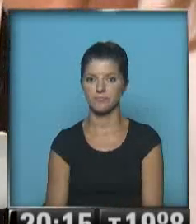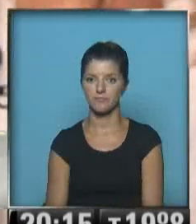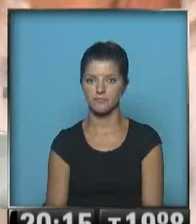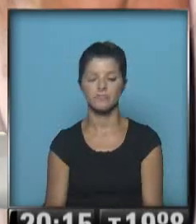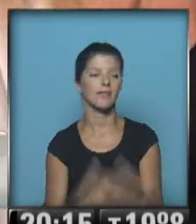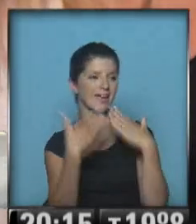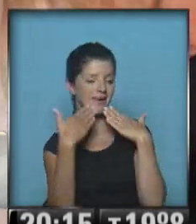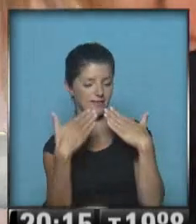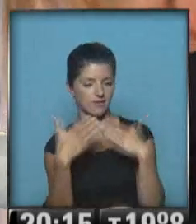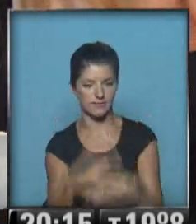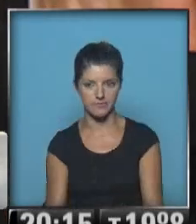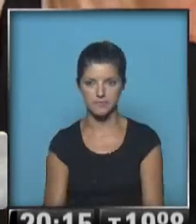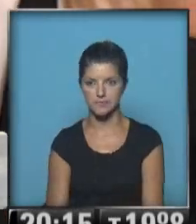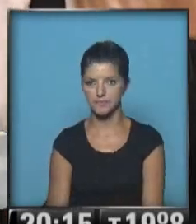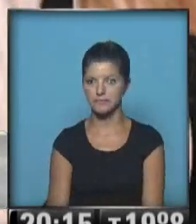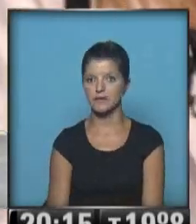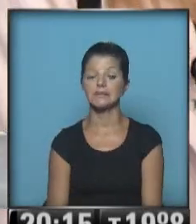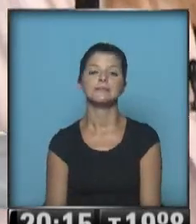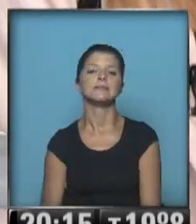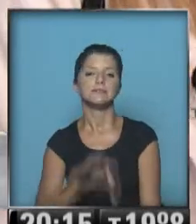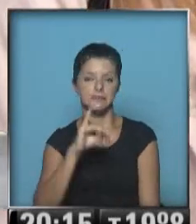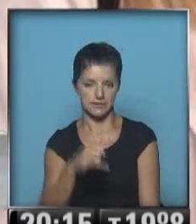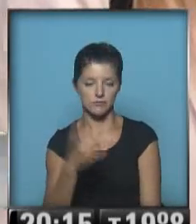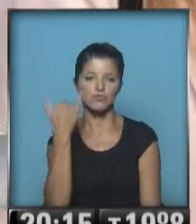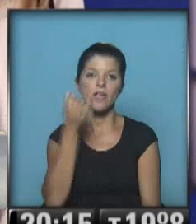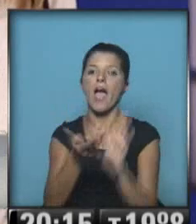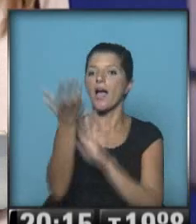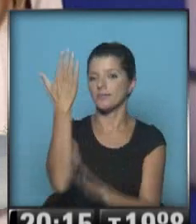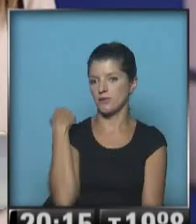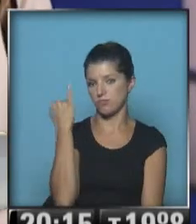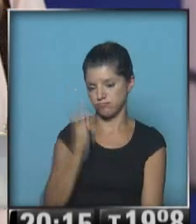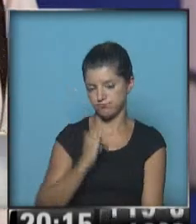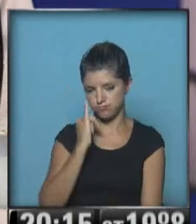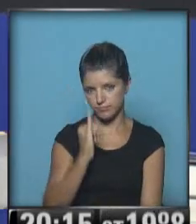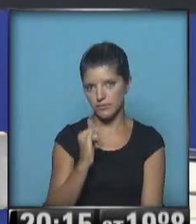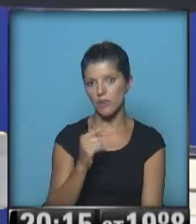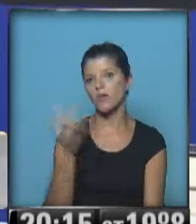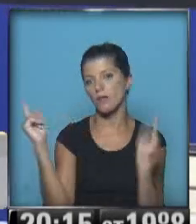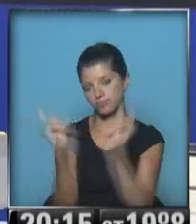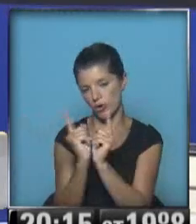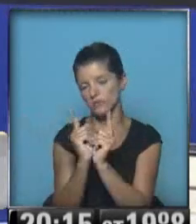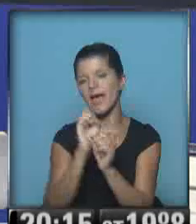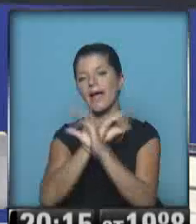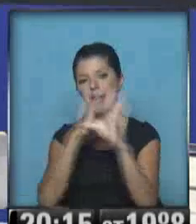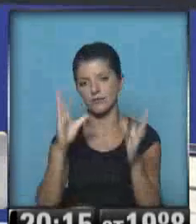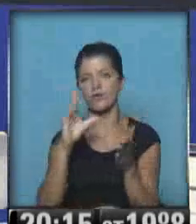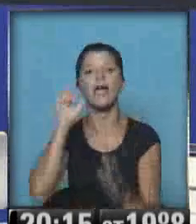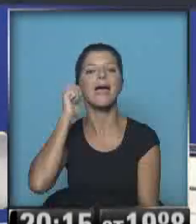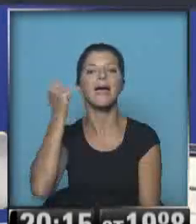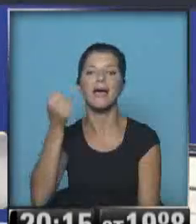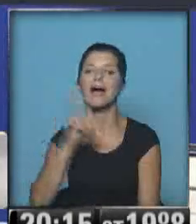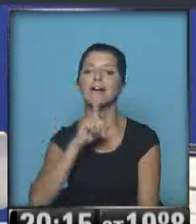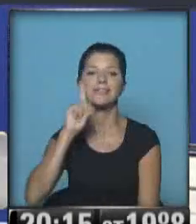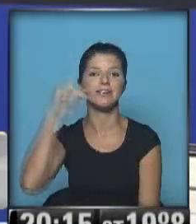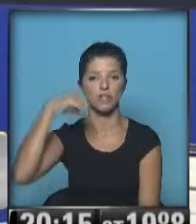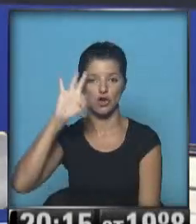Gracias Luis sí hay que yo lo había dicho ya al principio del programa unas breves aclaraciones lo de gatin noni es bastante